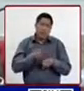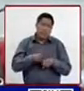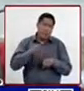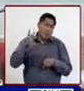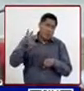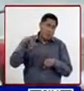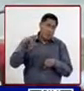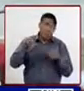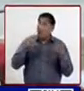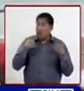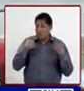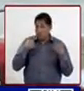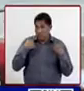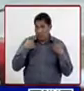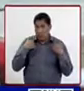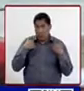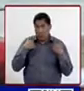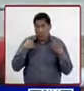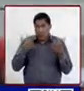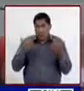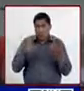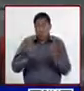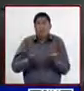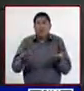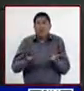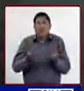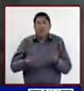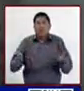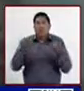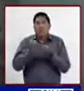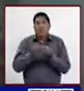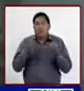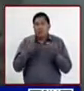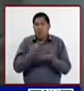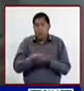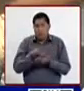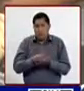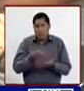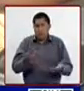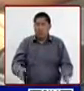porque no tengo de dónde sacar más dinero.